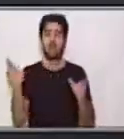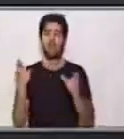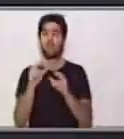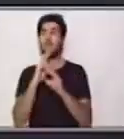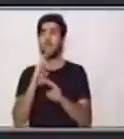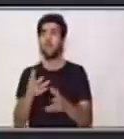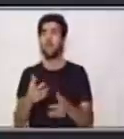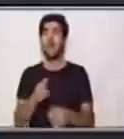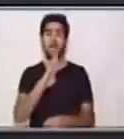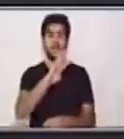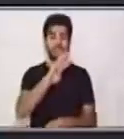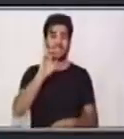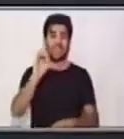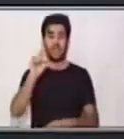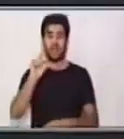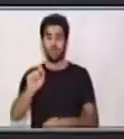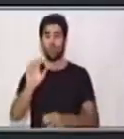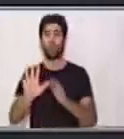nos da